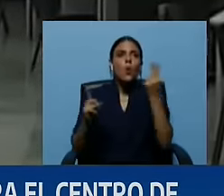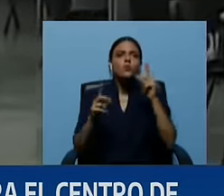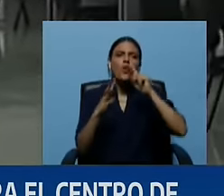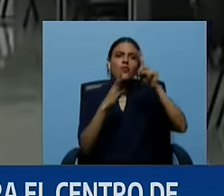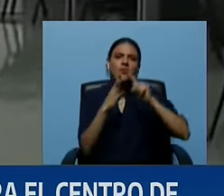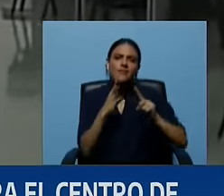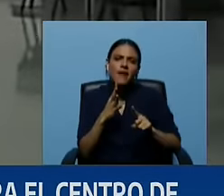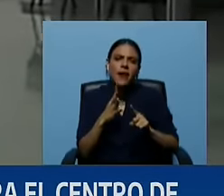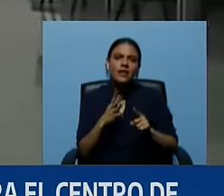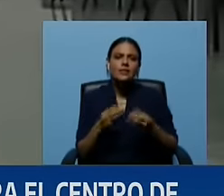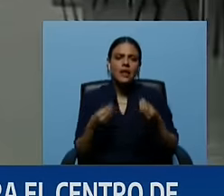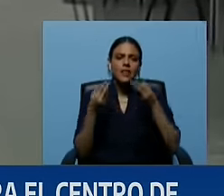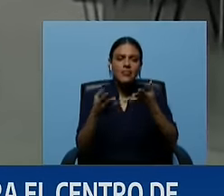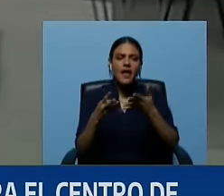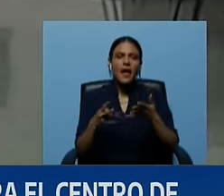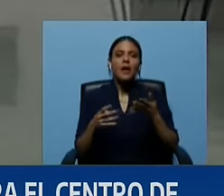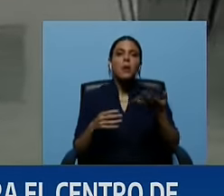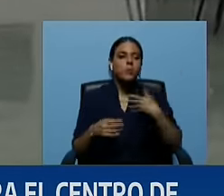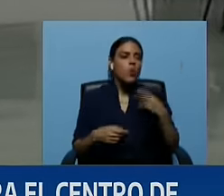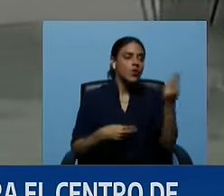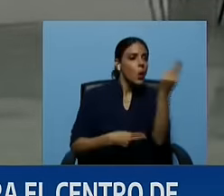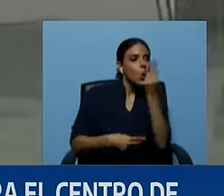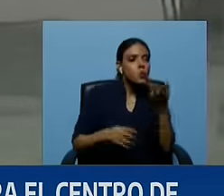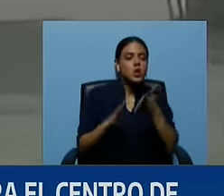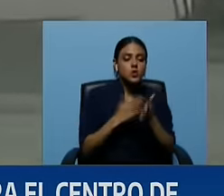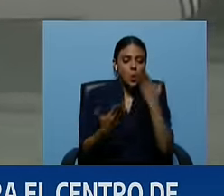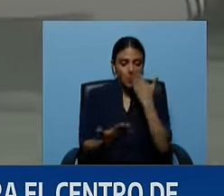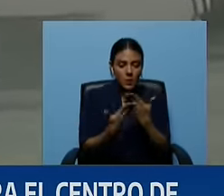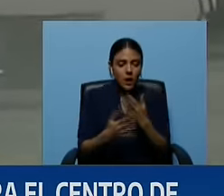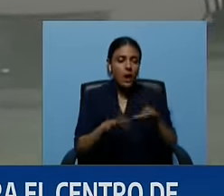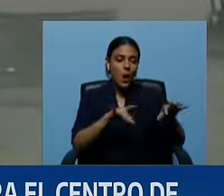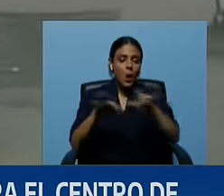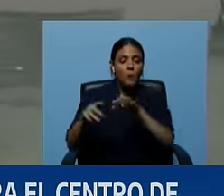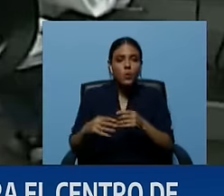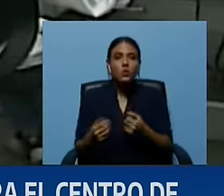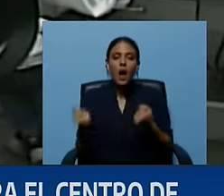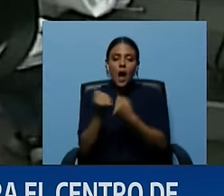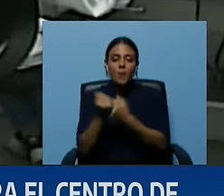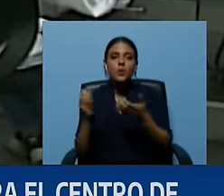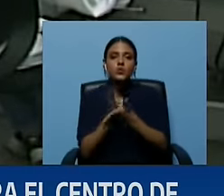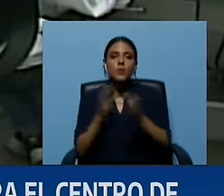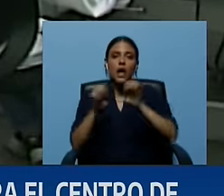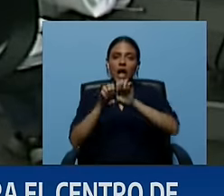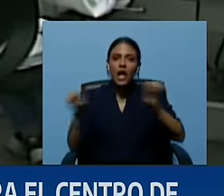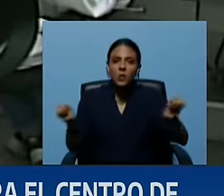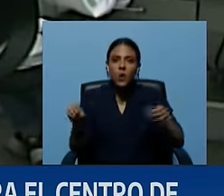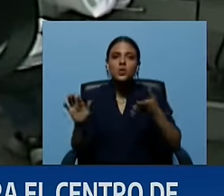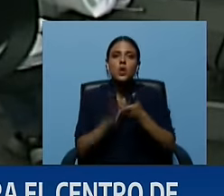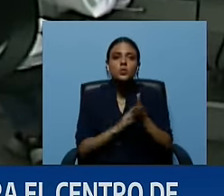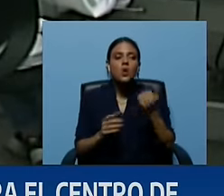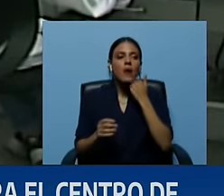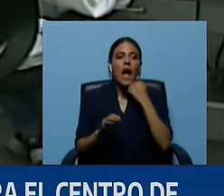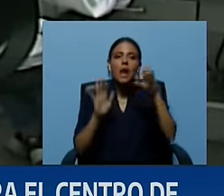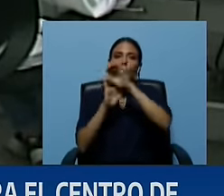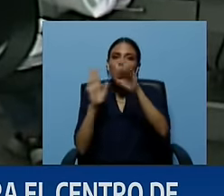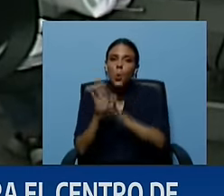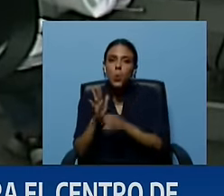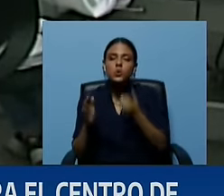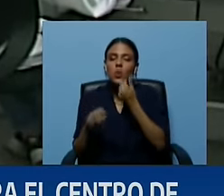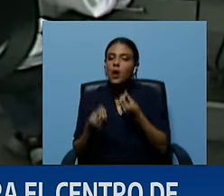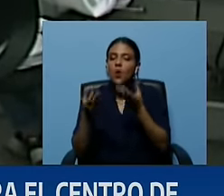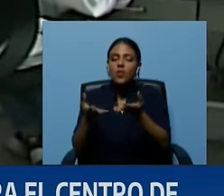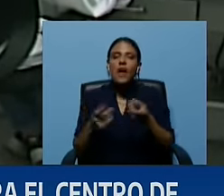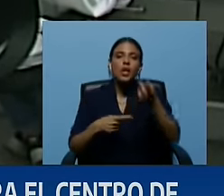tener funciones diversas, apoyando la educación, los cursos de extensión, la actividad de investigación y para nuestros